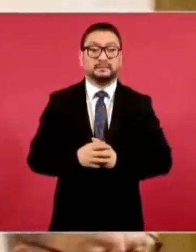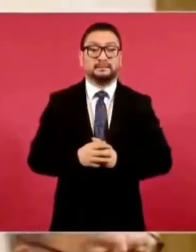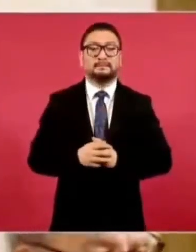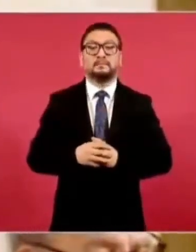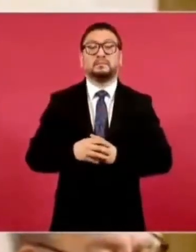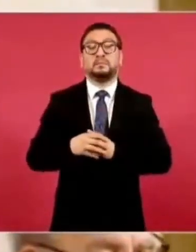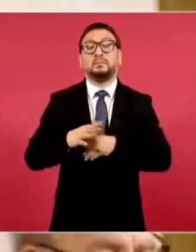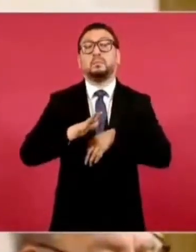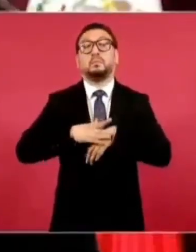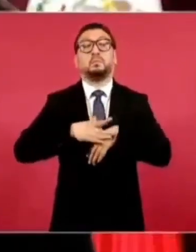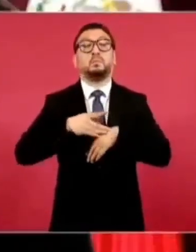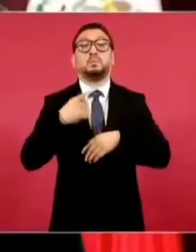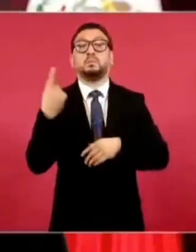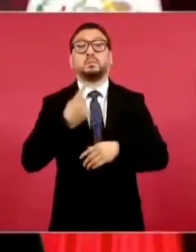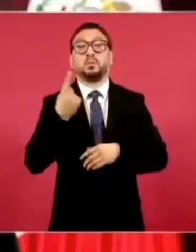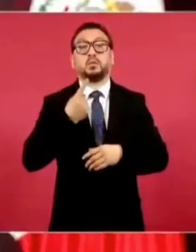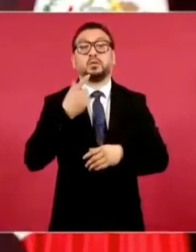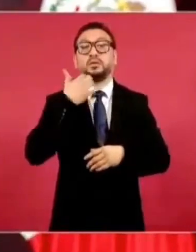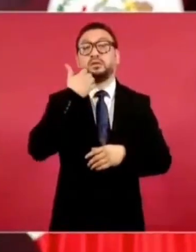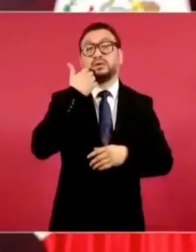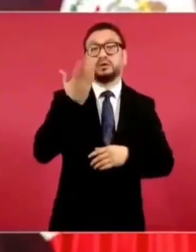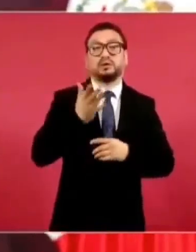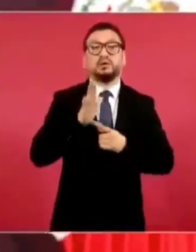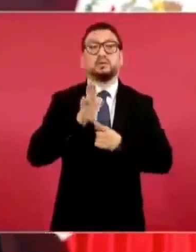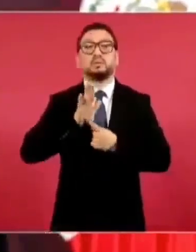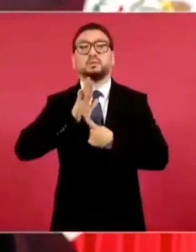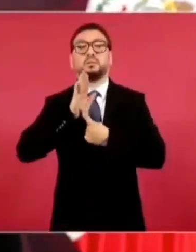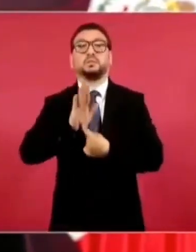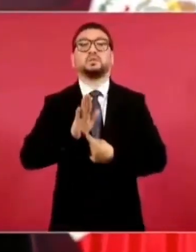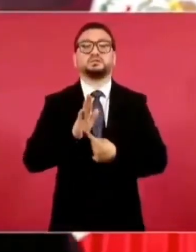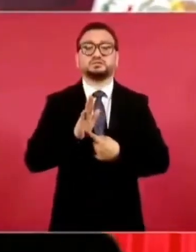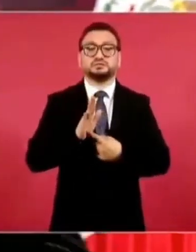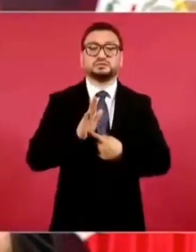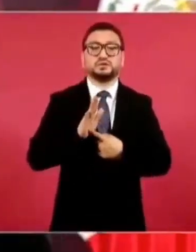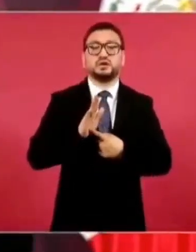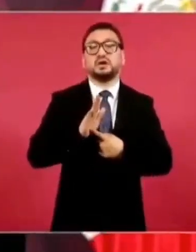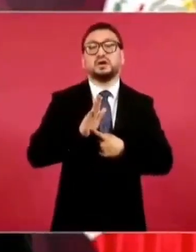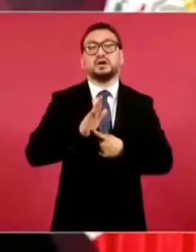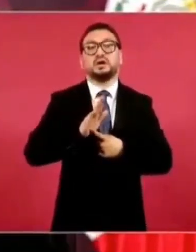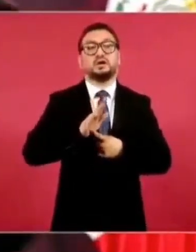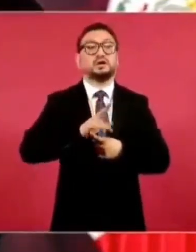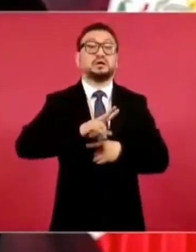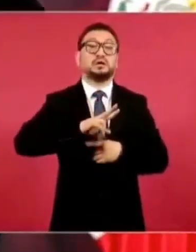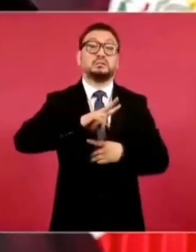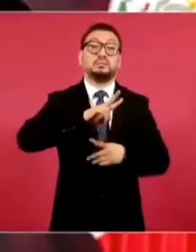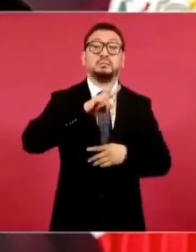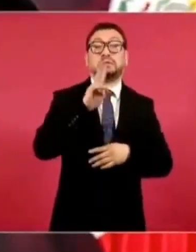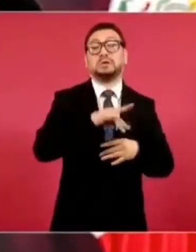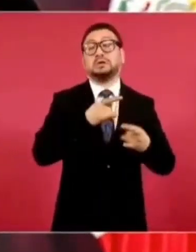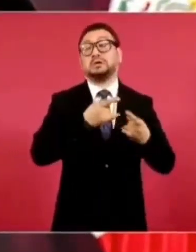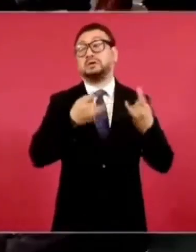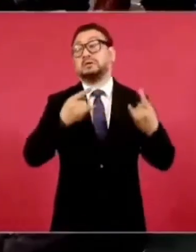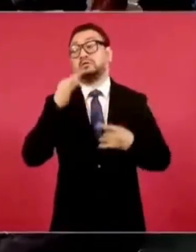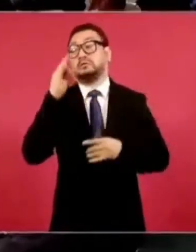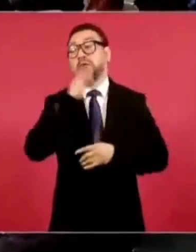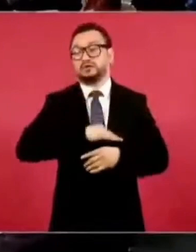es porque se quería demostrar la falsedad de la verdad histórica. Claro,